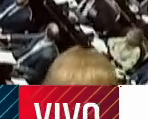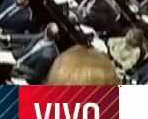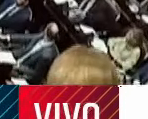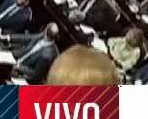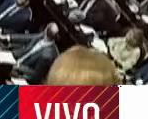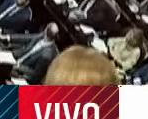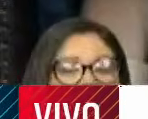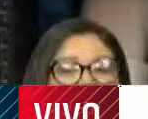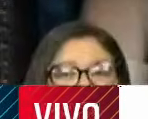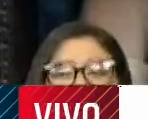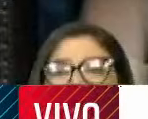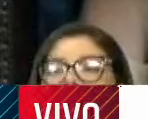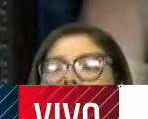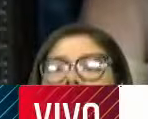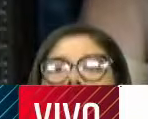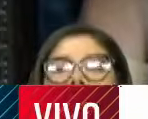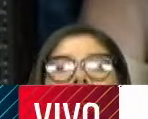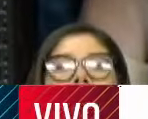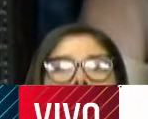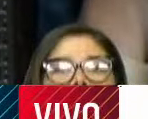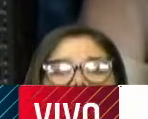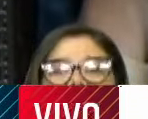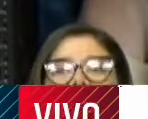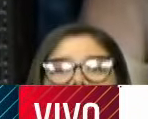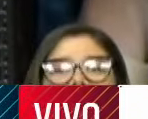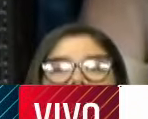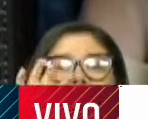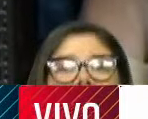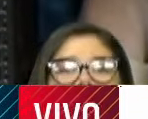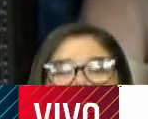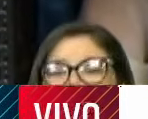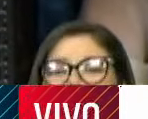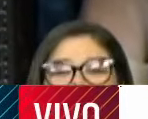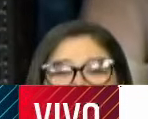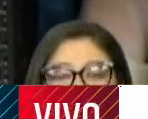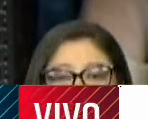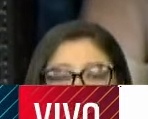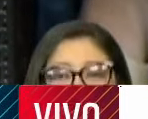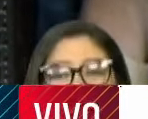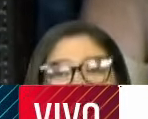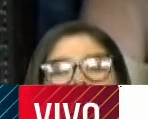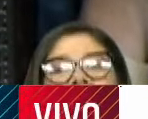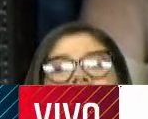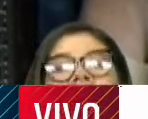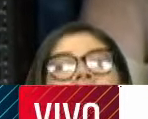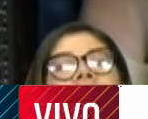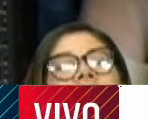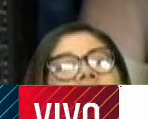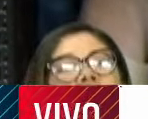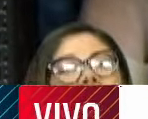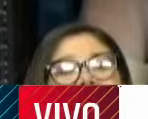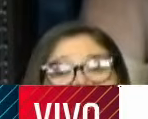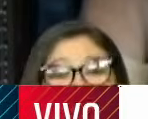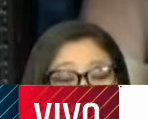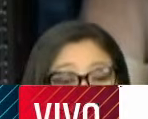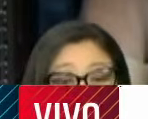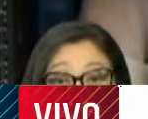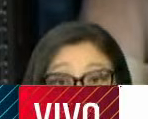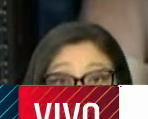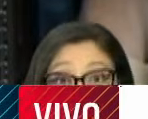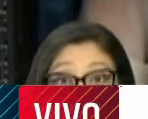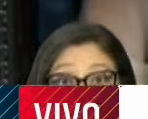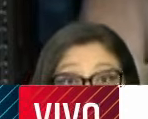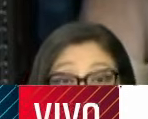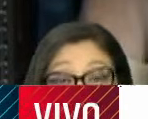mejor dicho, el mecanismo de financiamiento del INCA y de Radio y Televisión Argentina tiene con este título un límite